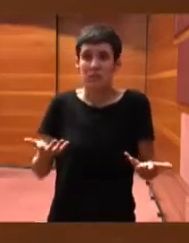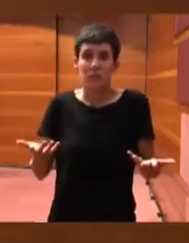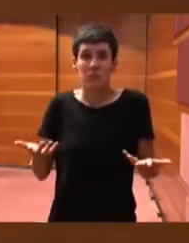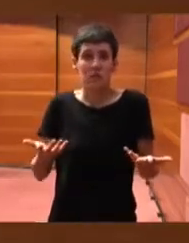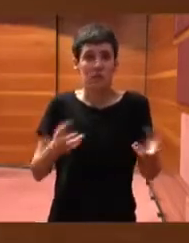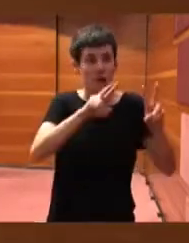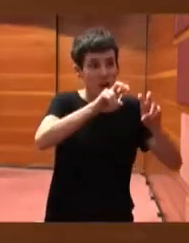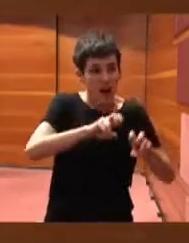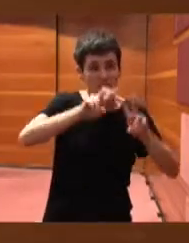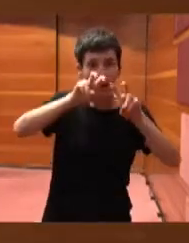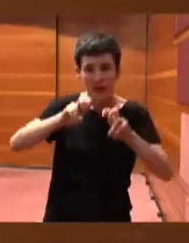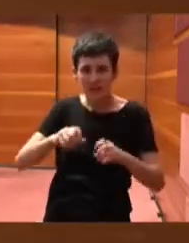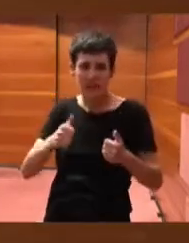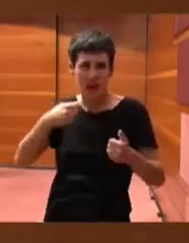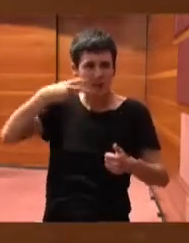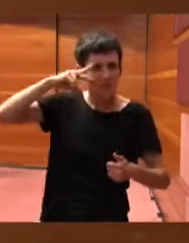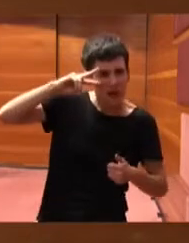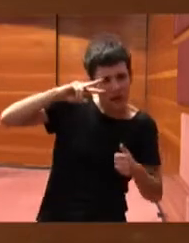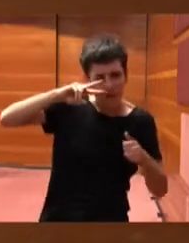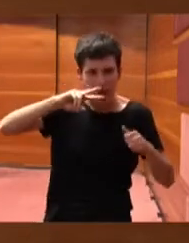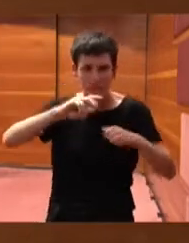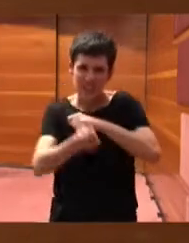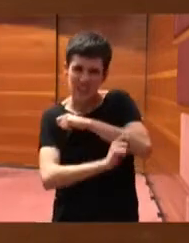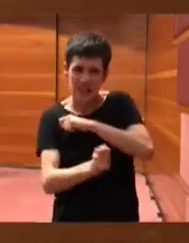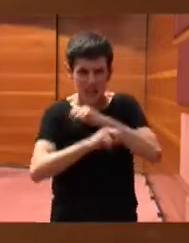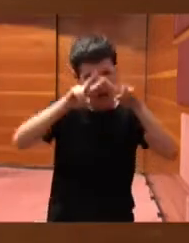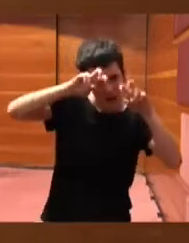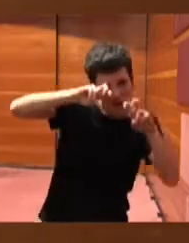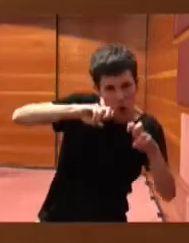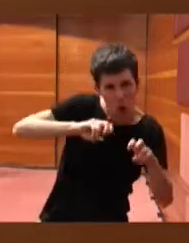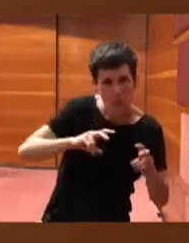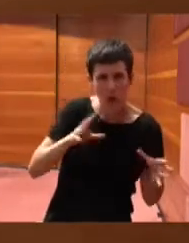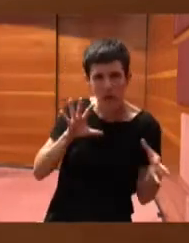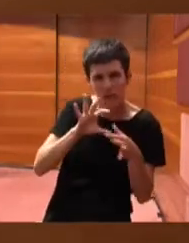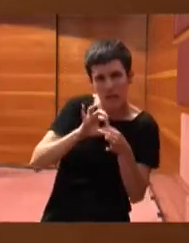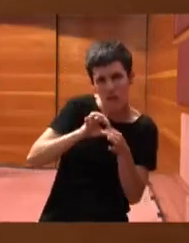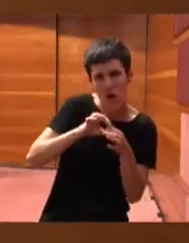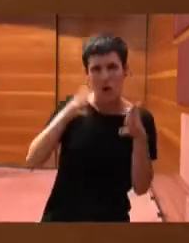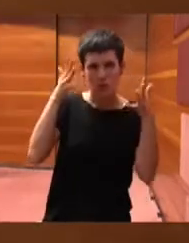de análisis tan sesudos, tan estratégicos, tan de consultores políticos,